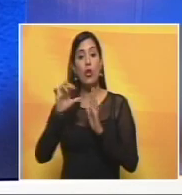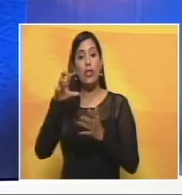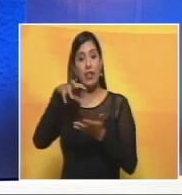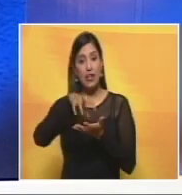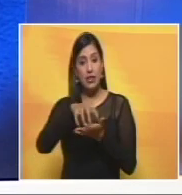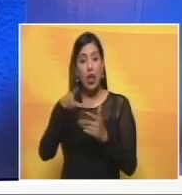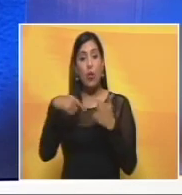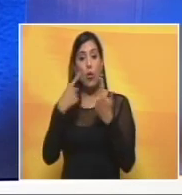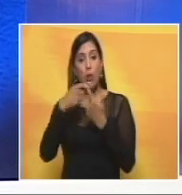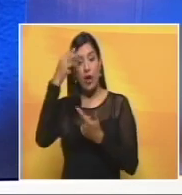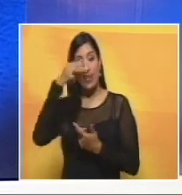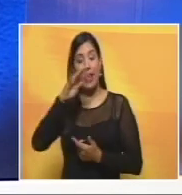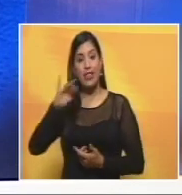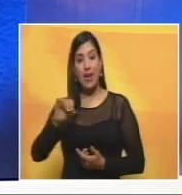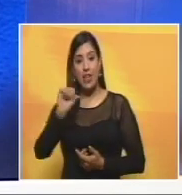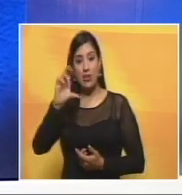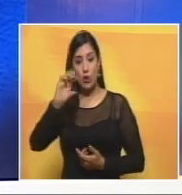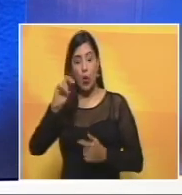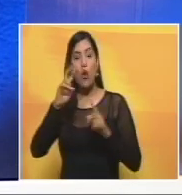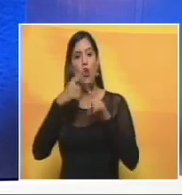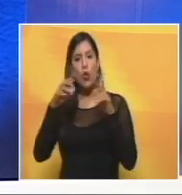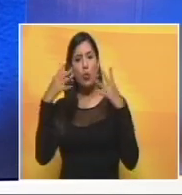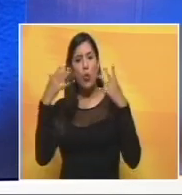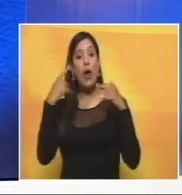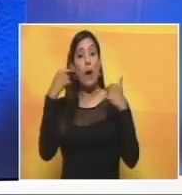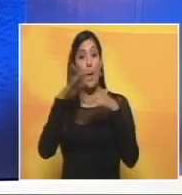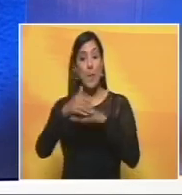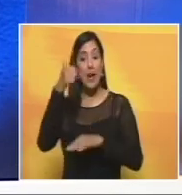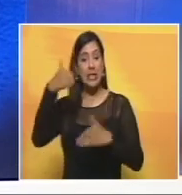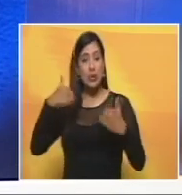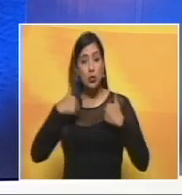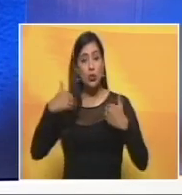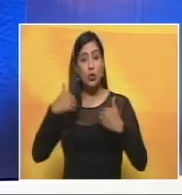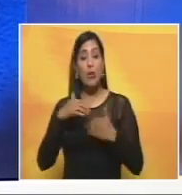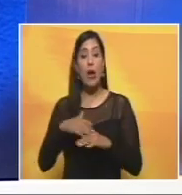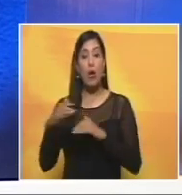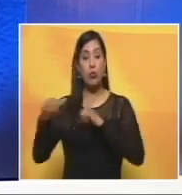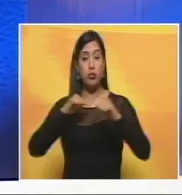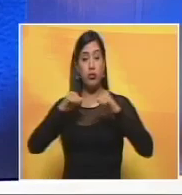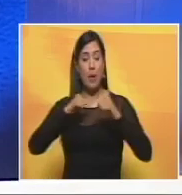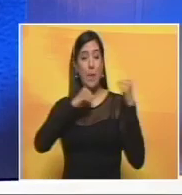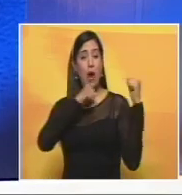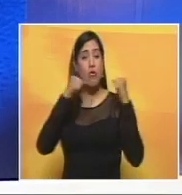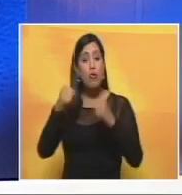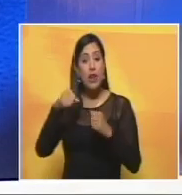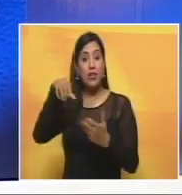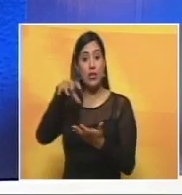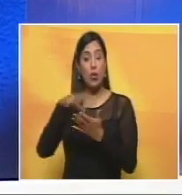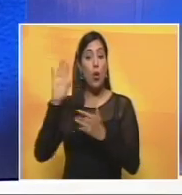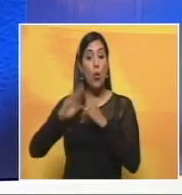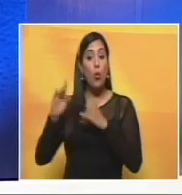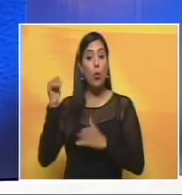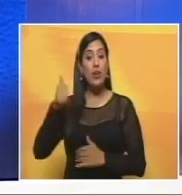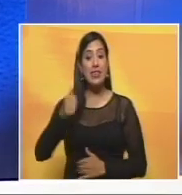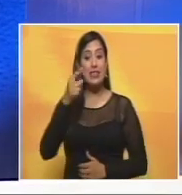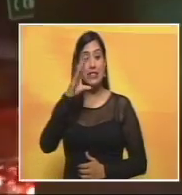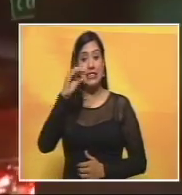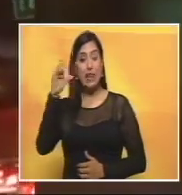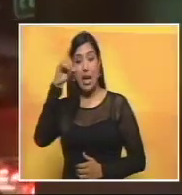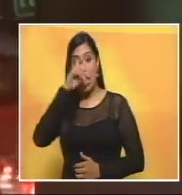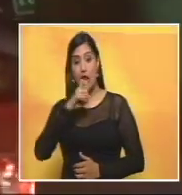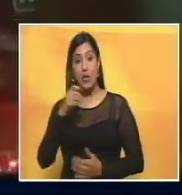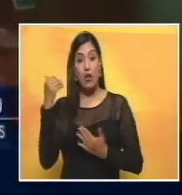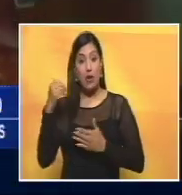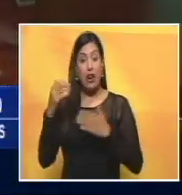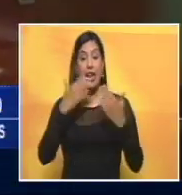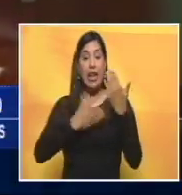de Chiapas, Tabasco y Oaxaca, siendo este último el más afectado. El terremoto es el más fuerte de la región en los últimos 100 años. En